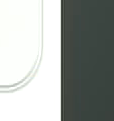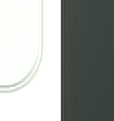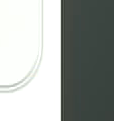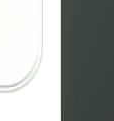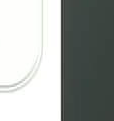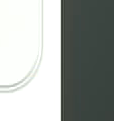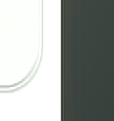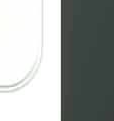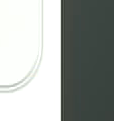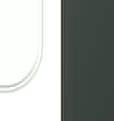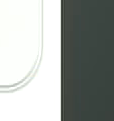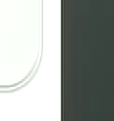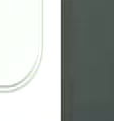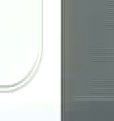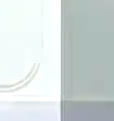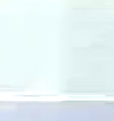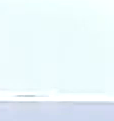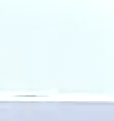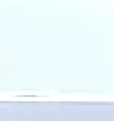Los equipos de calle,